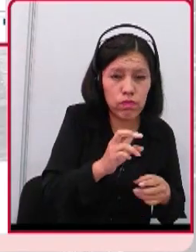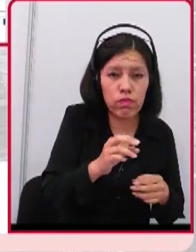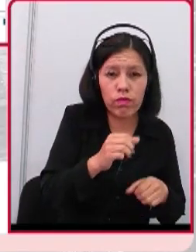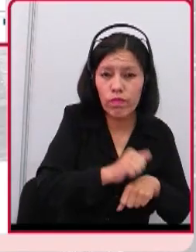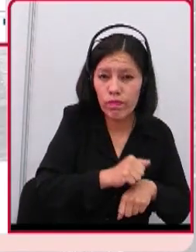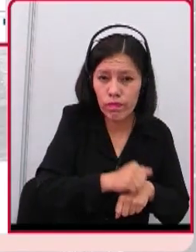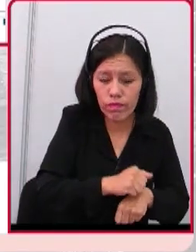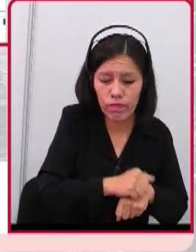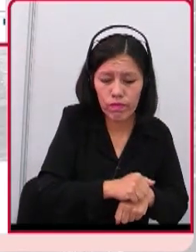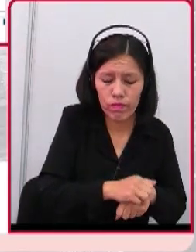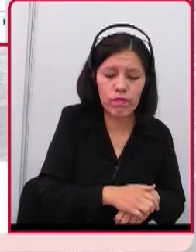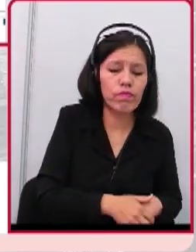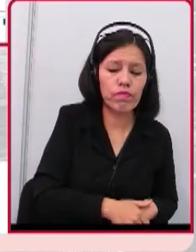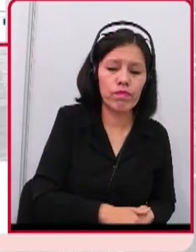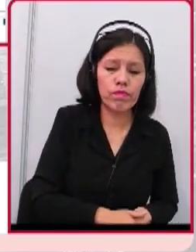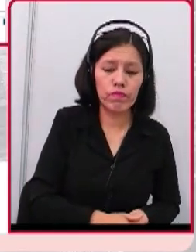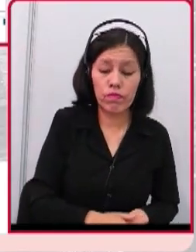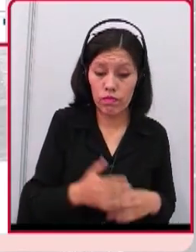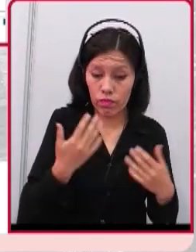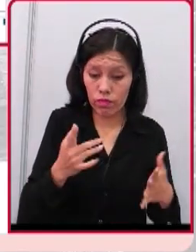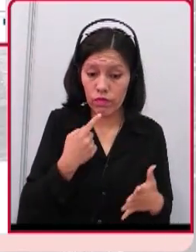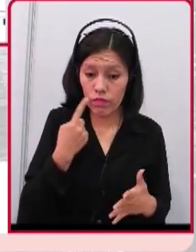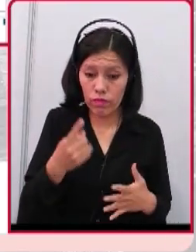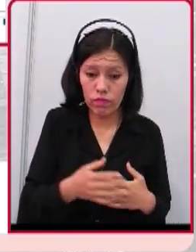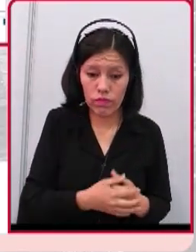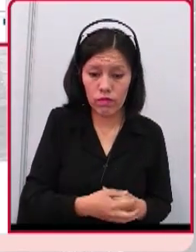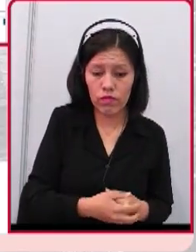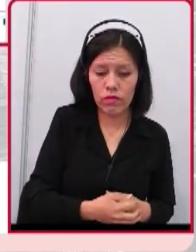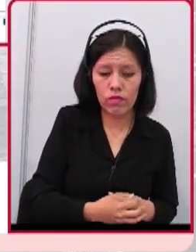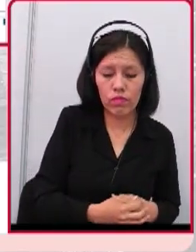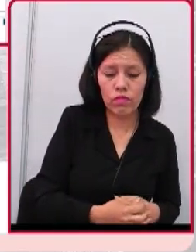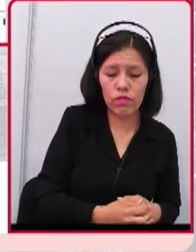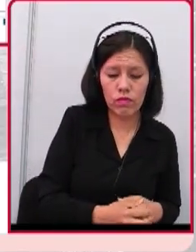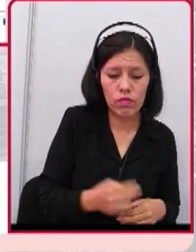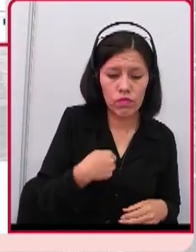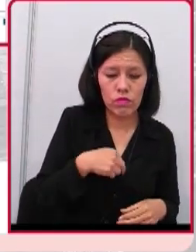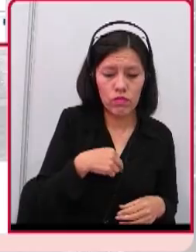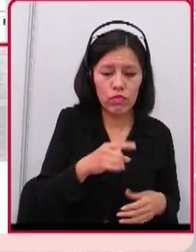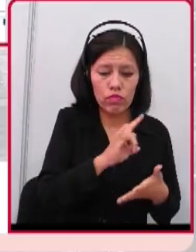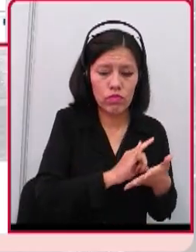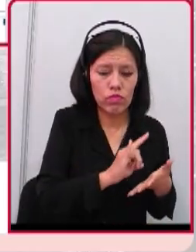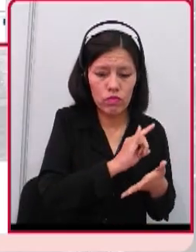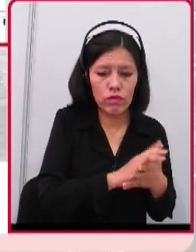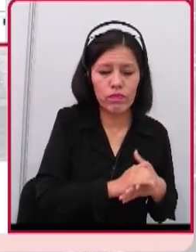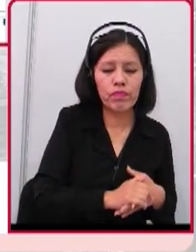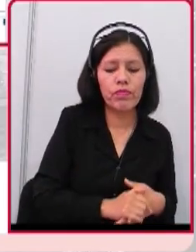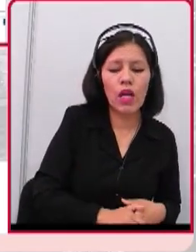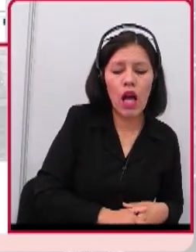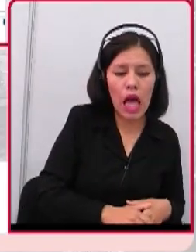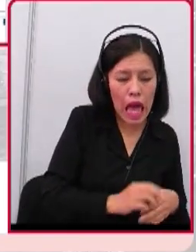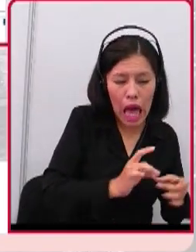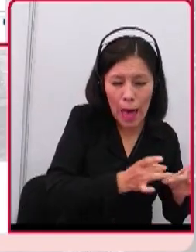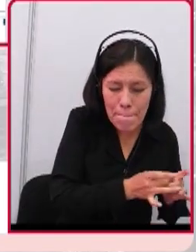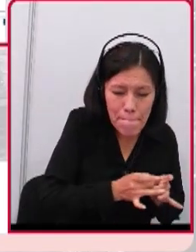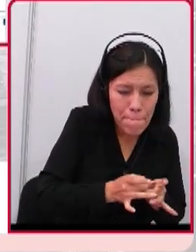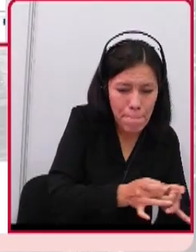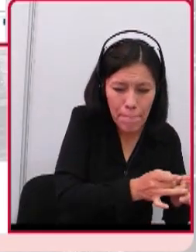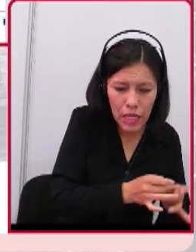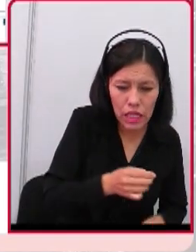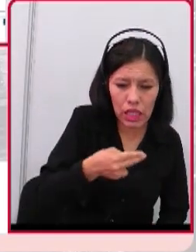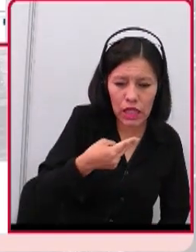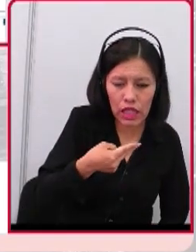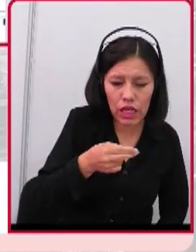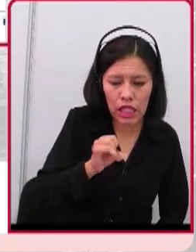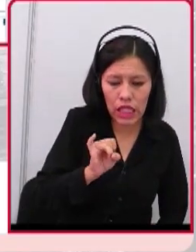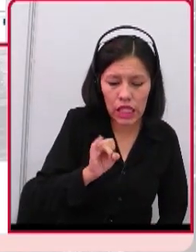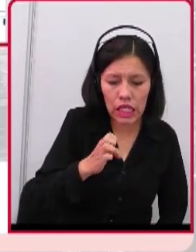Ok, como les mencioné, para estas 2 variables nosotros utilizamos el método plurigaussiano